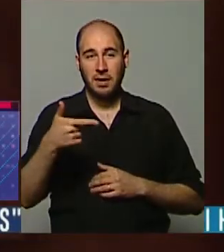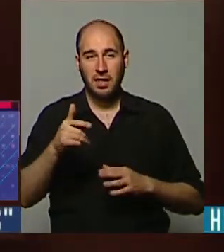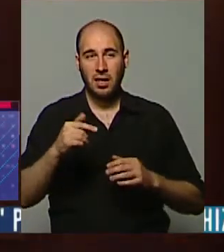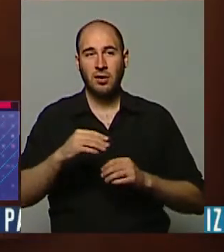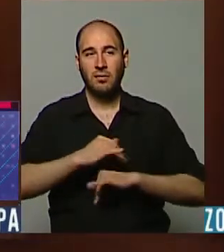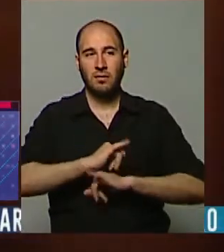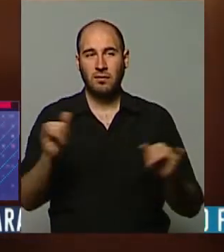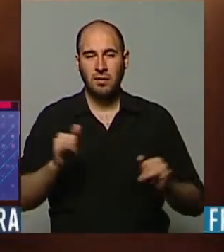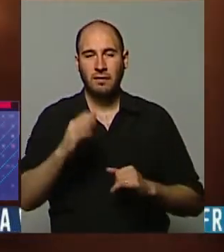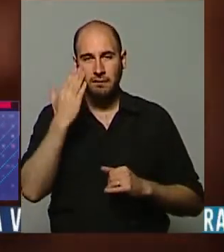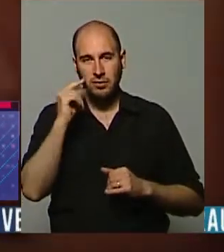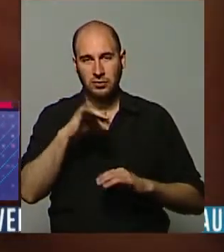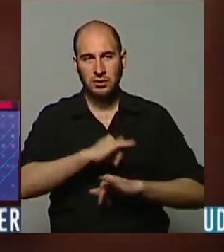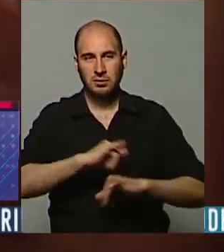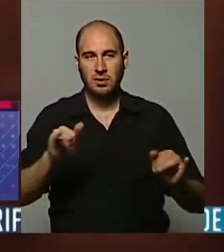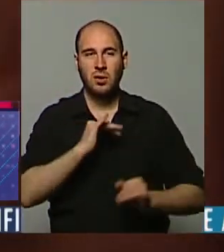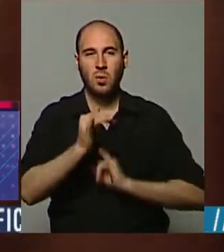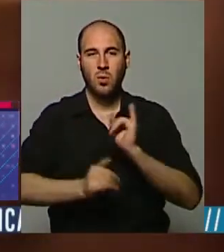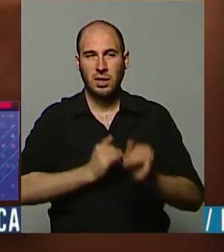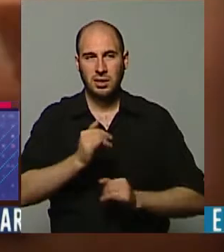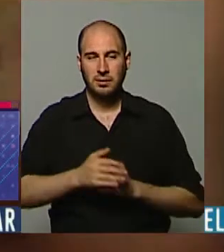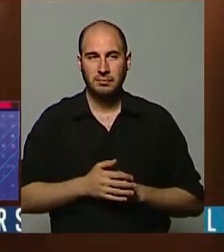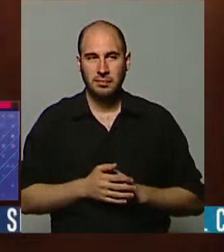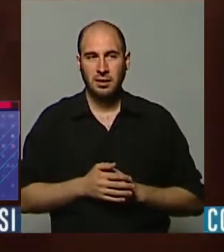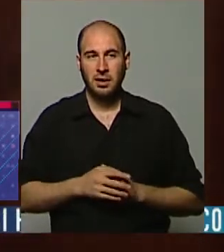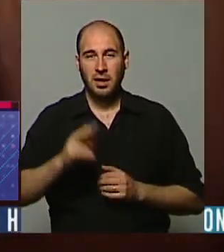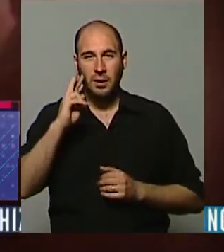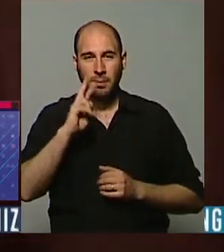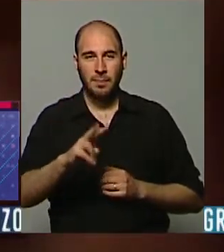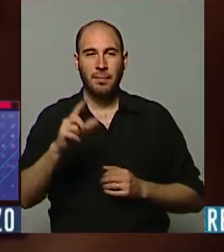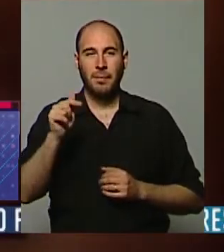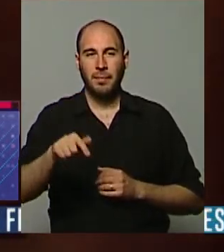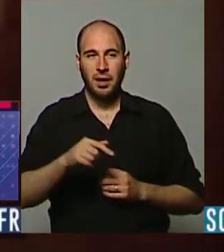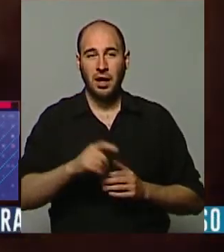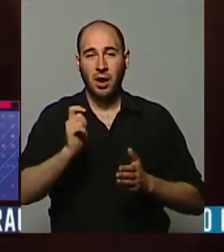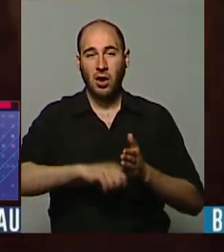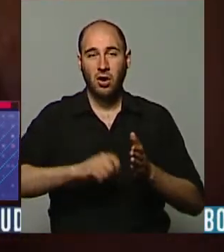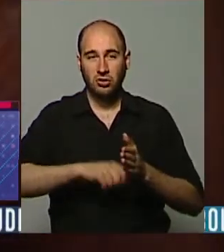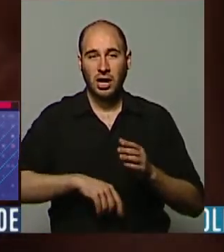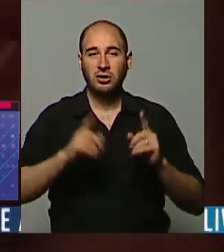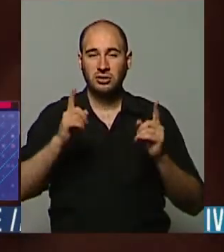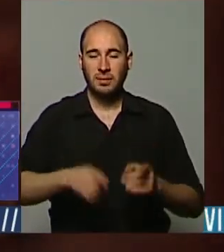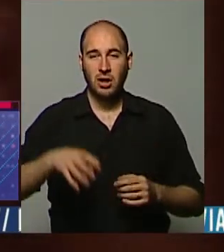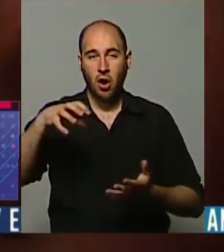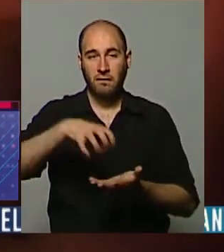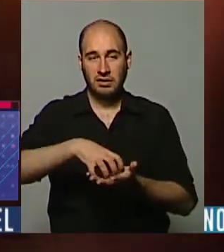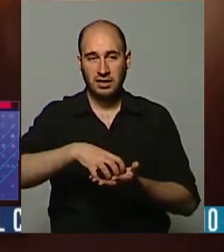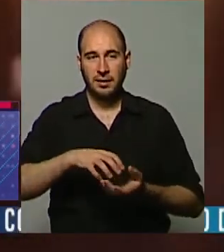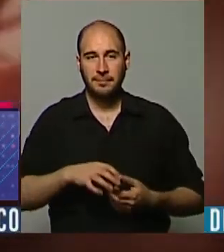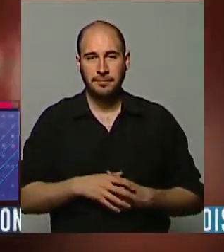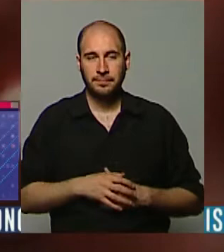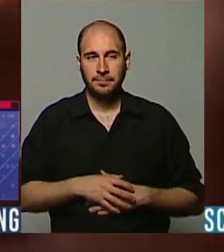todas las redes sociales donde se veía cómo este contrato y también la oficina en la